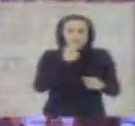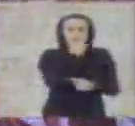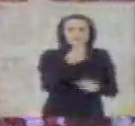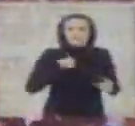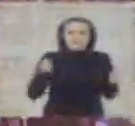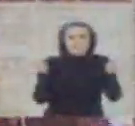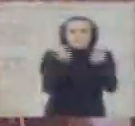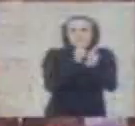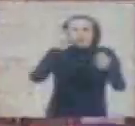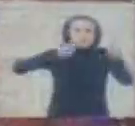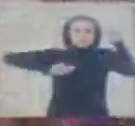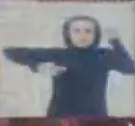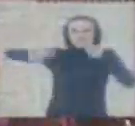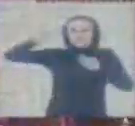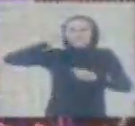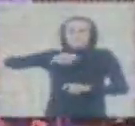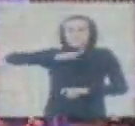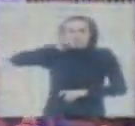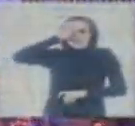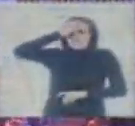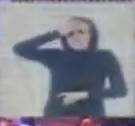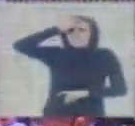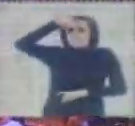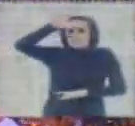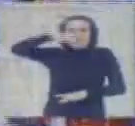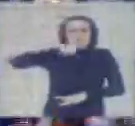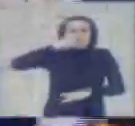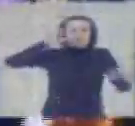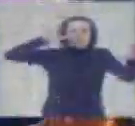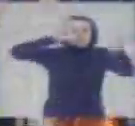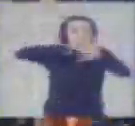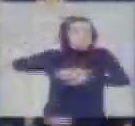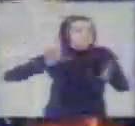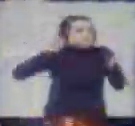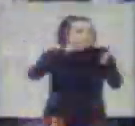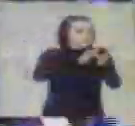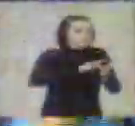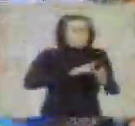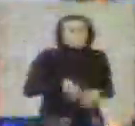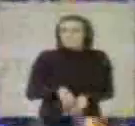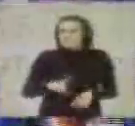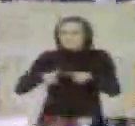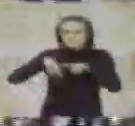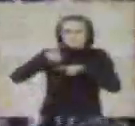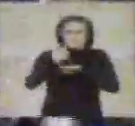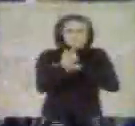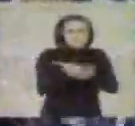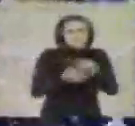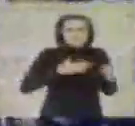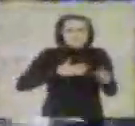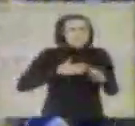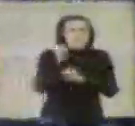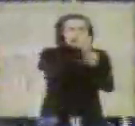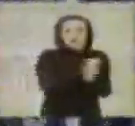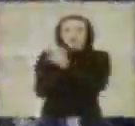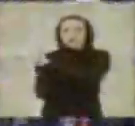hasta lloraron porque era increíble lo que esa noche sucedió. Después de terminar mi